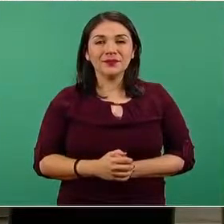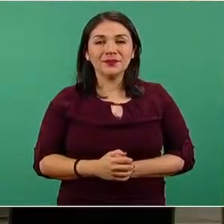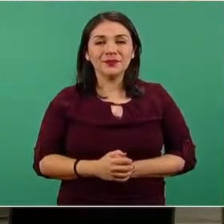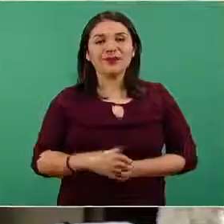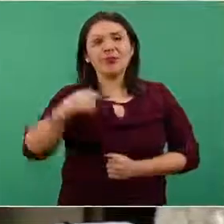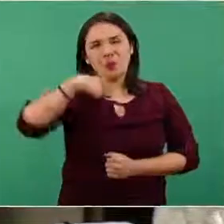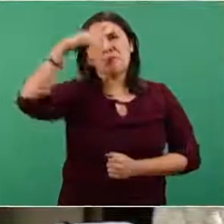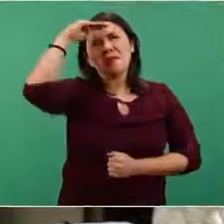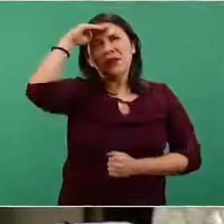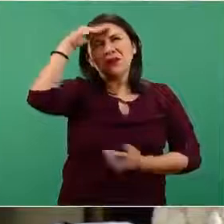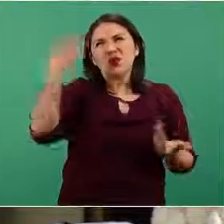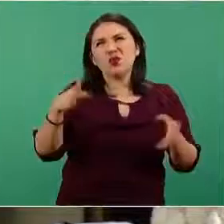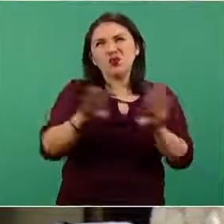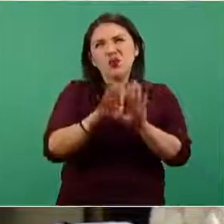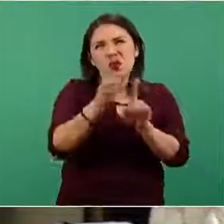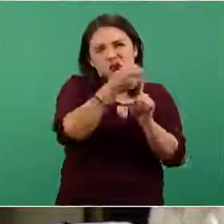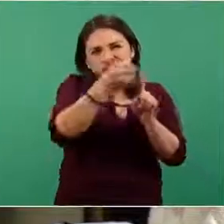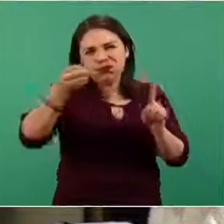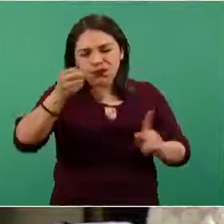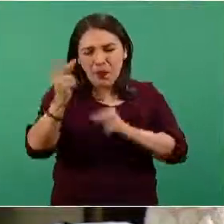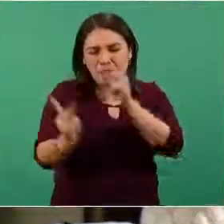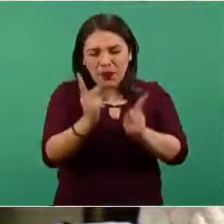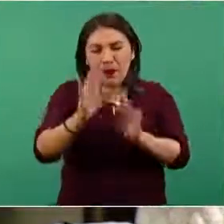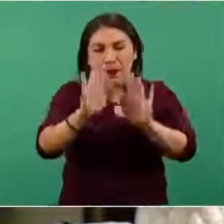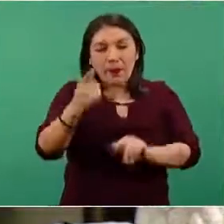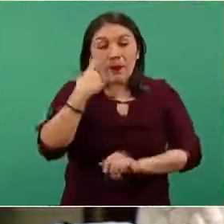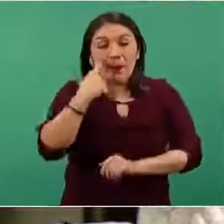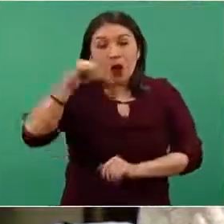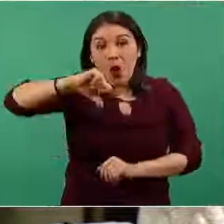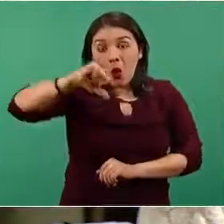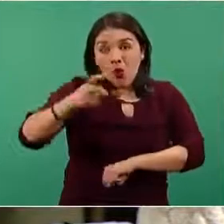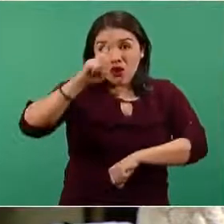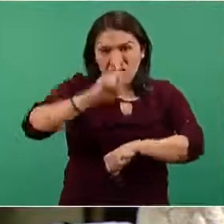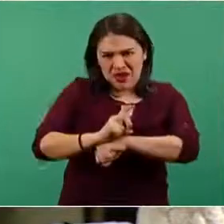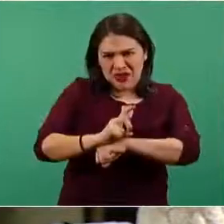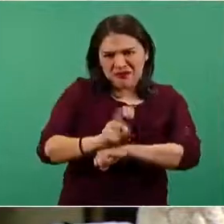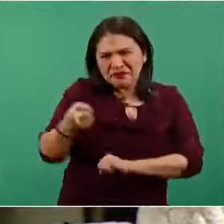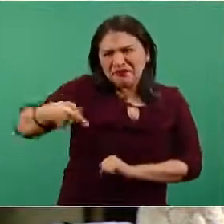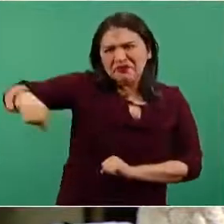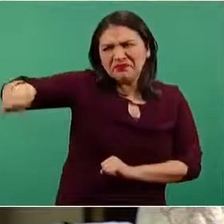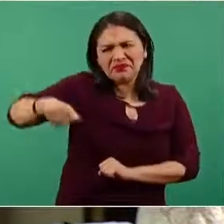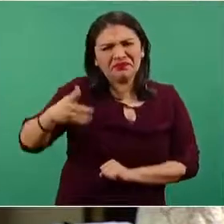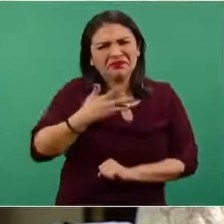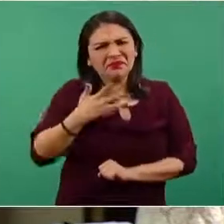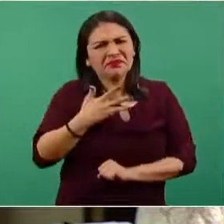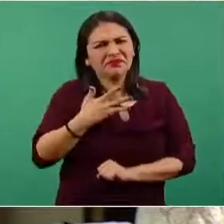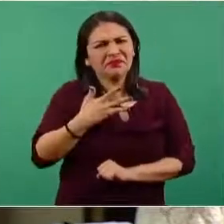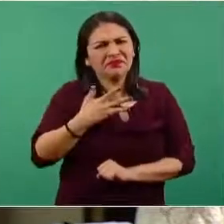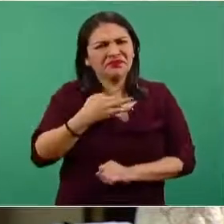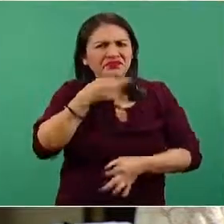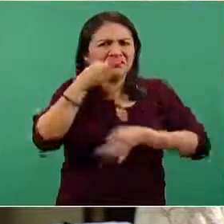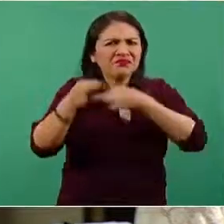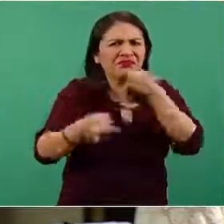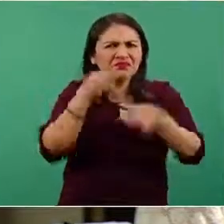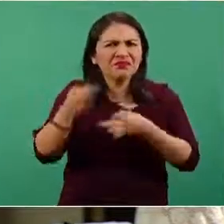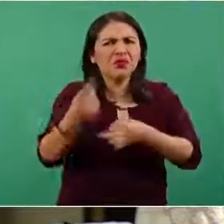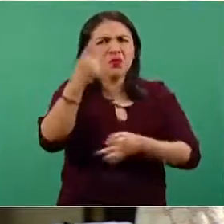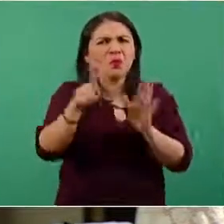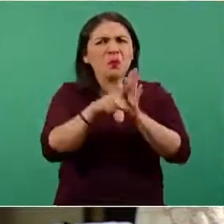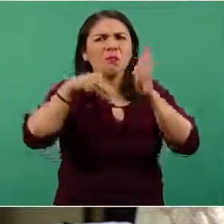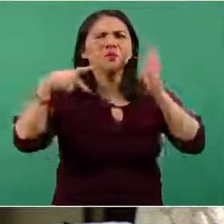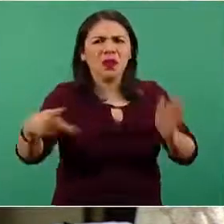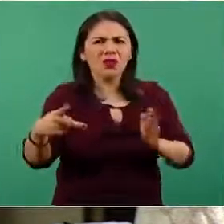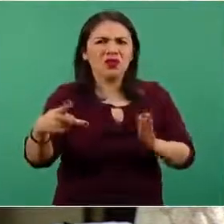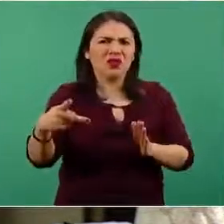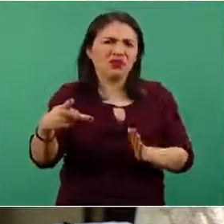Estoy pensando cómo hacer esta pregunta, pero mire, el día de hoy está circulando en varios, está circulando una nota de un